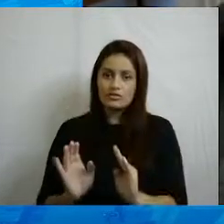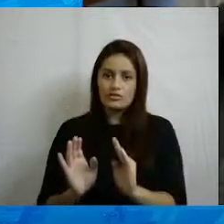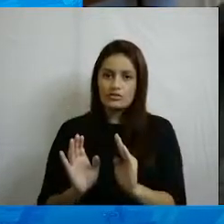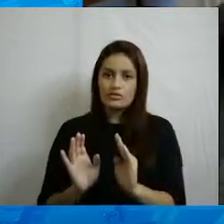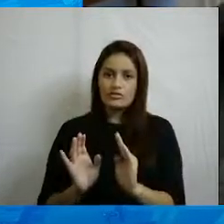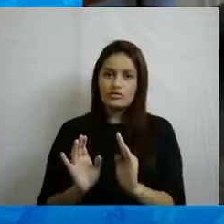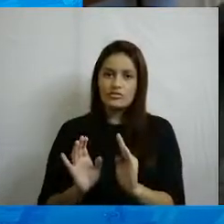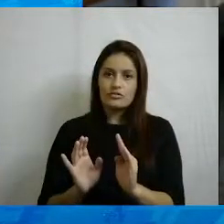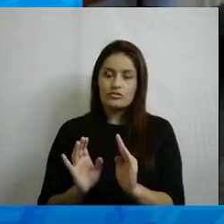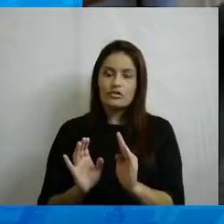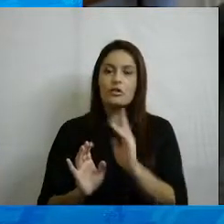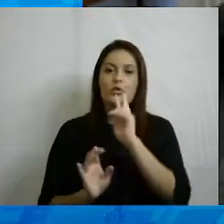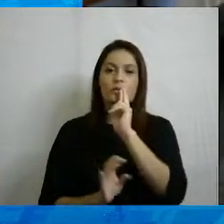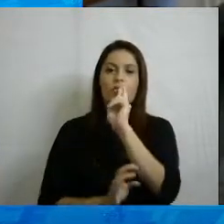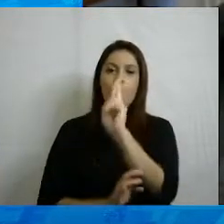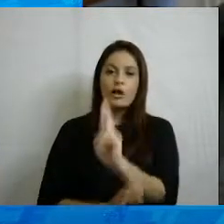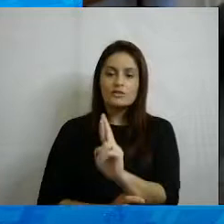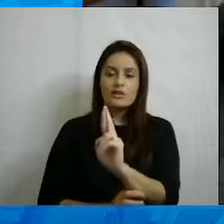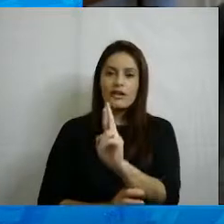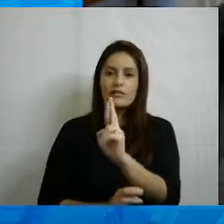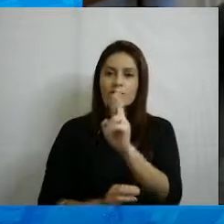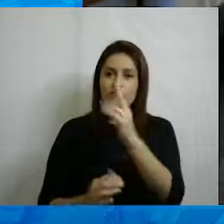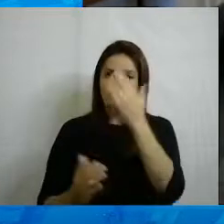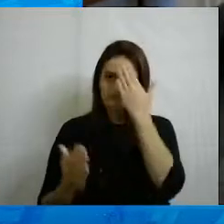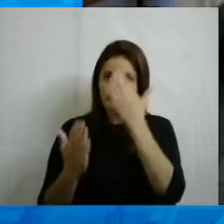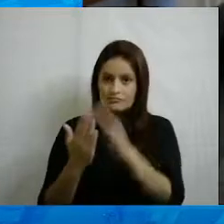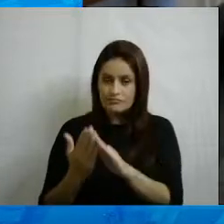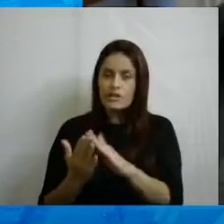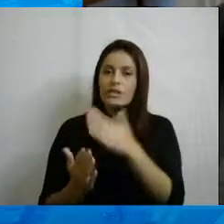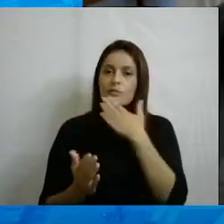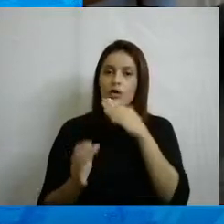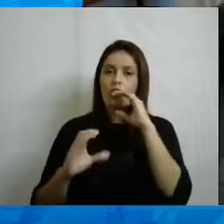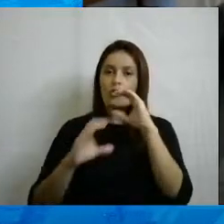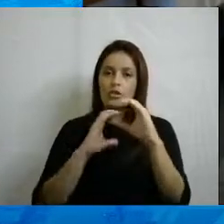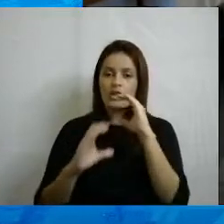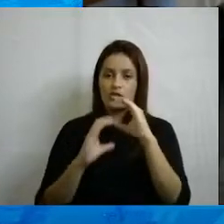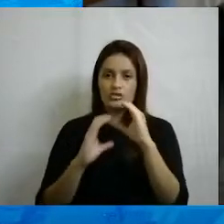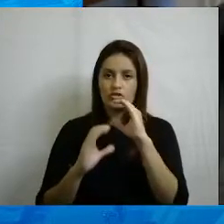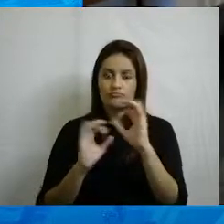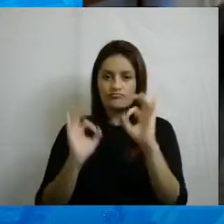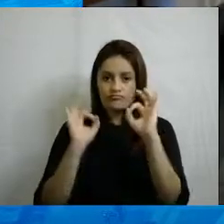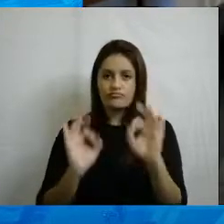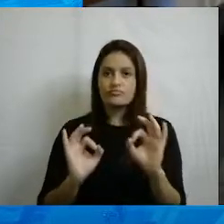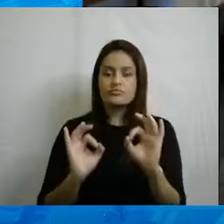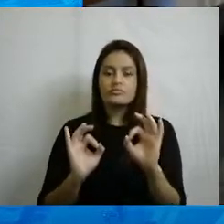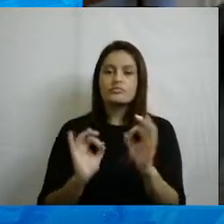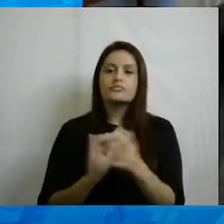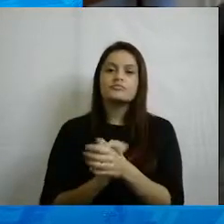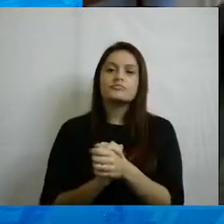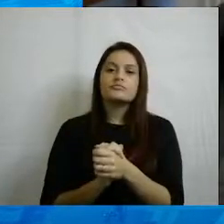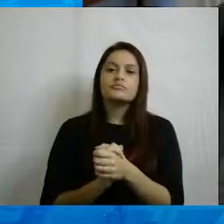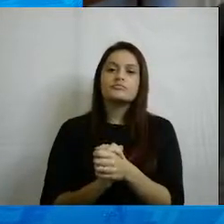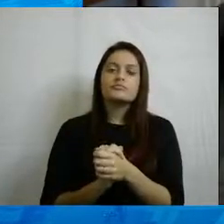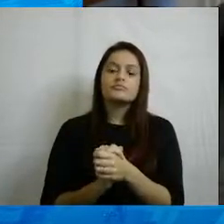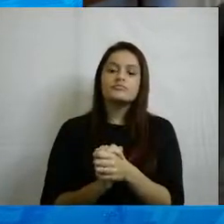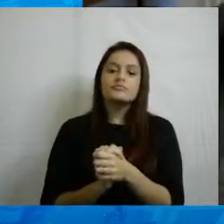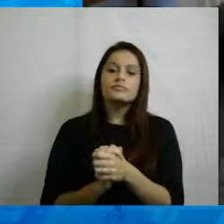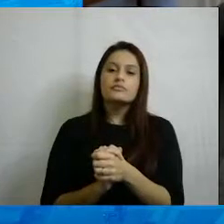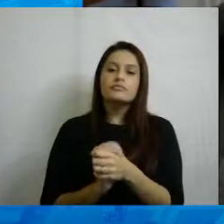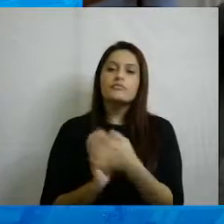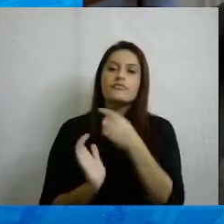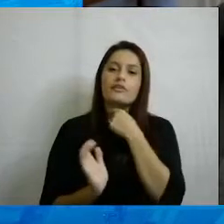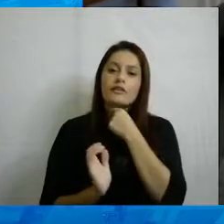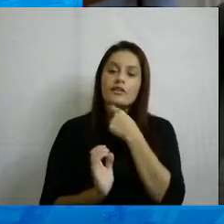respuesta directa y una comunicación efectiva a tiempo. Entonces, quiero dejar en